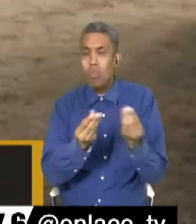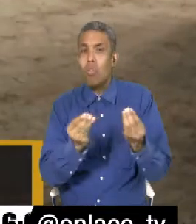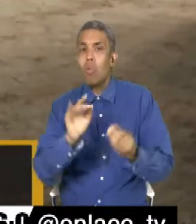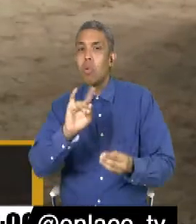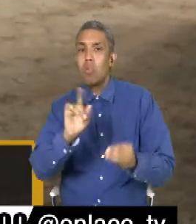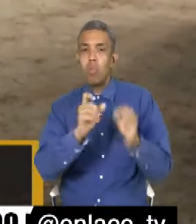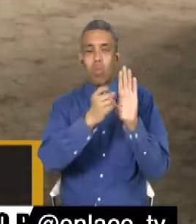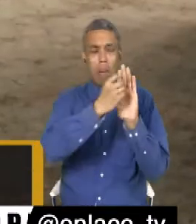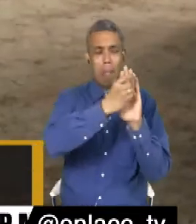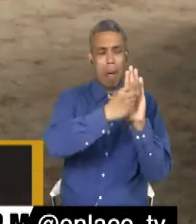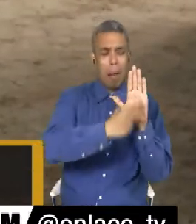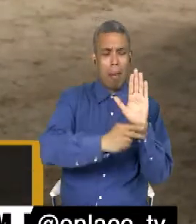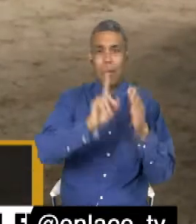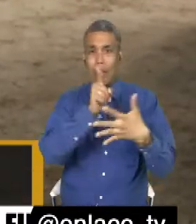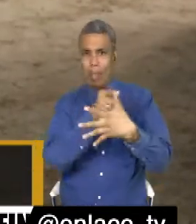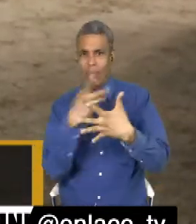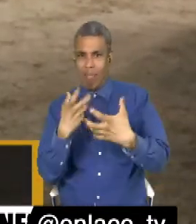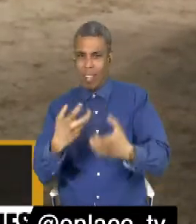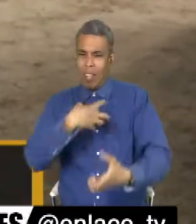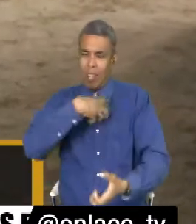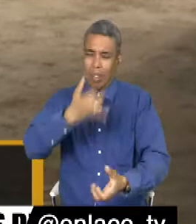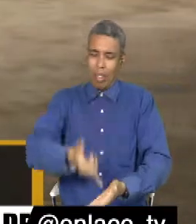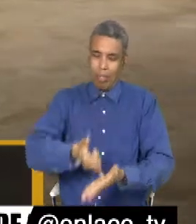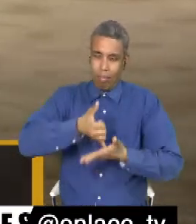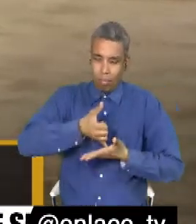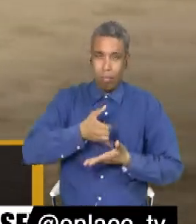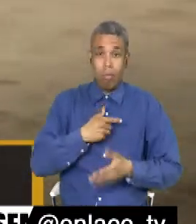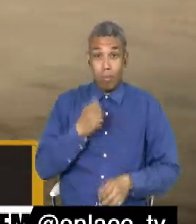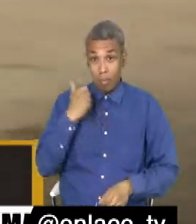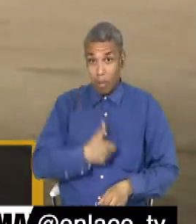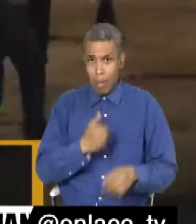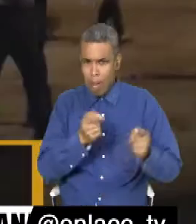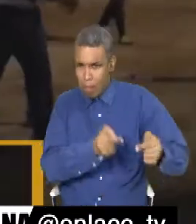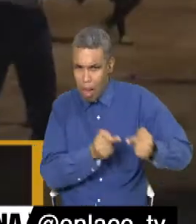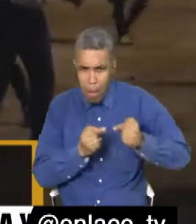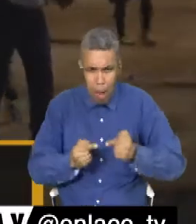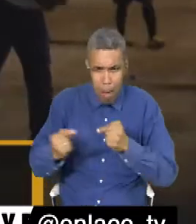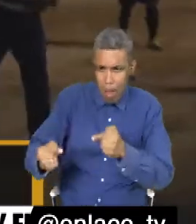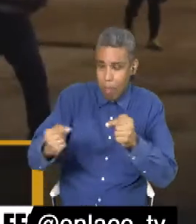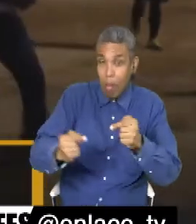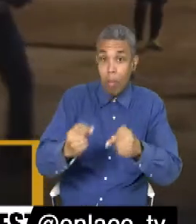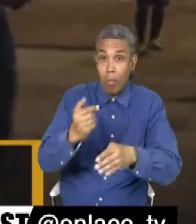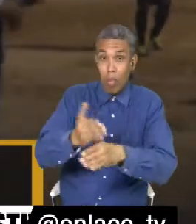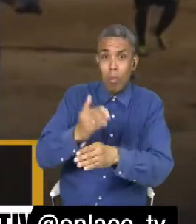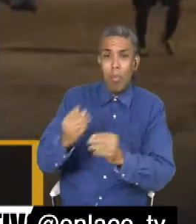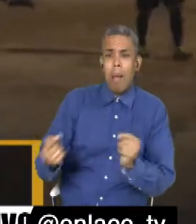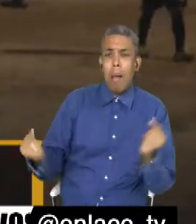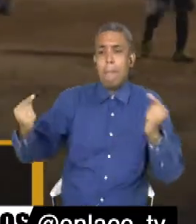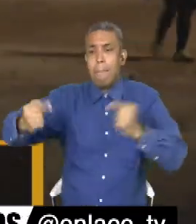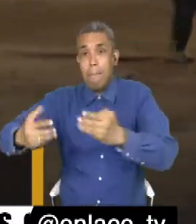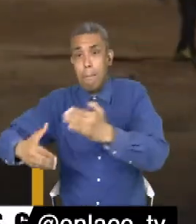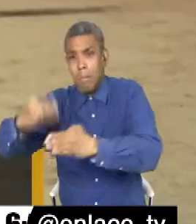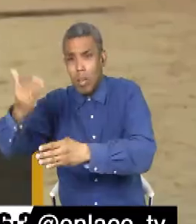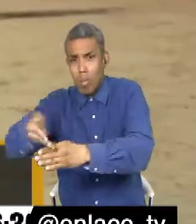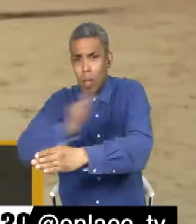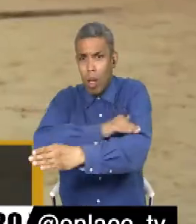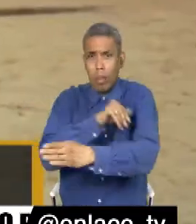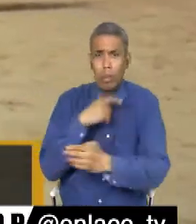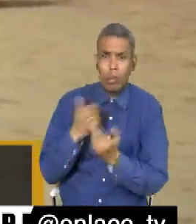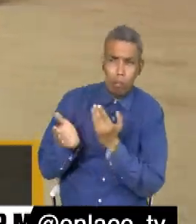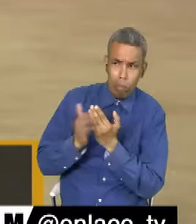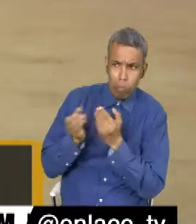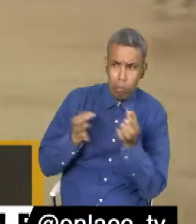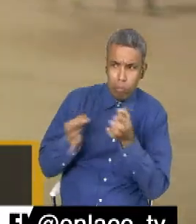llevando y quedar campeones. Está muy bueno, se está jugando muy bien, se hacen charlas antes de los partidos para evitar cualquier lesión.